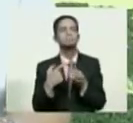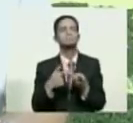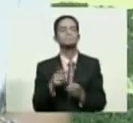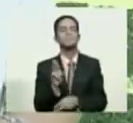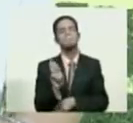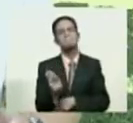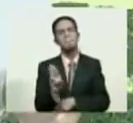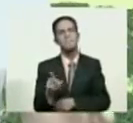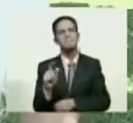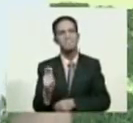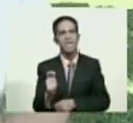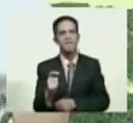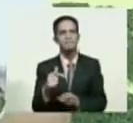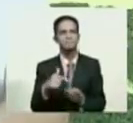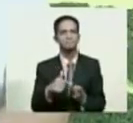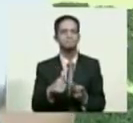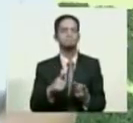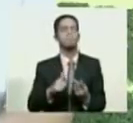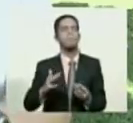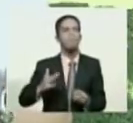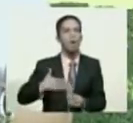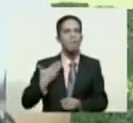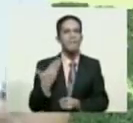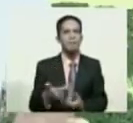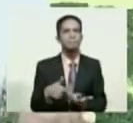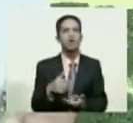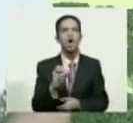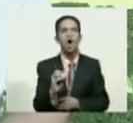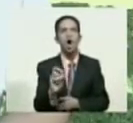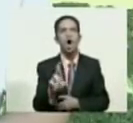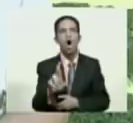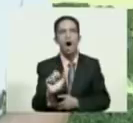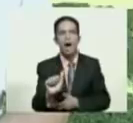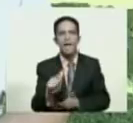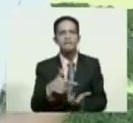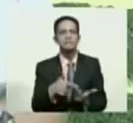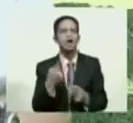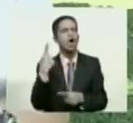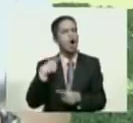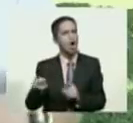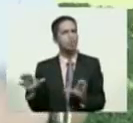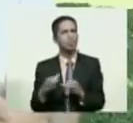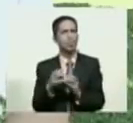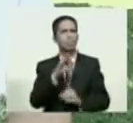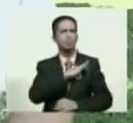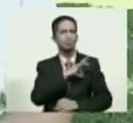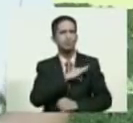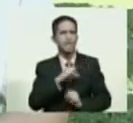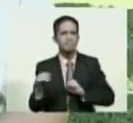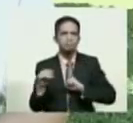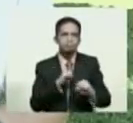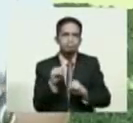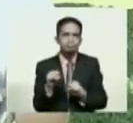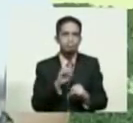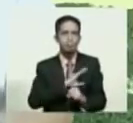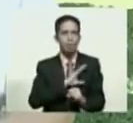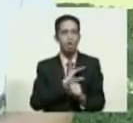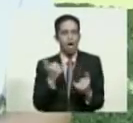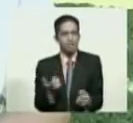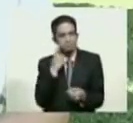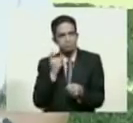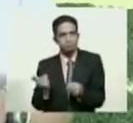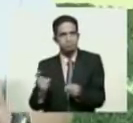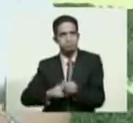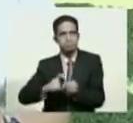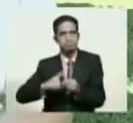para Todos, está también el Partido Podemos, Hora y movimientos sociales que forman parte de ese conglomerado que hoy hace vida en la